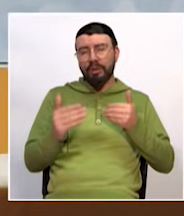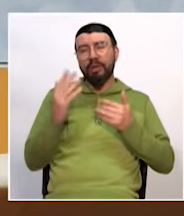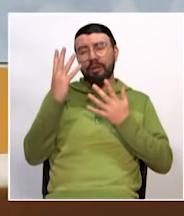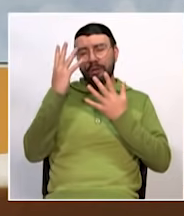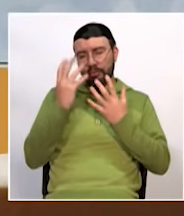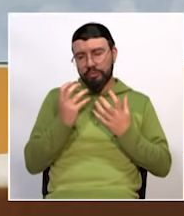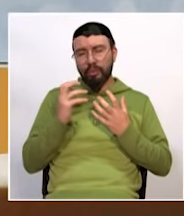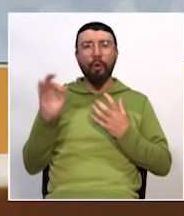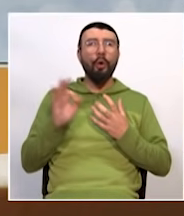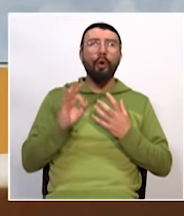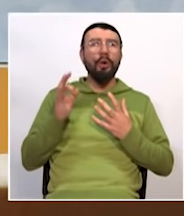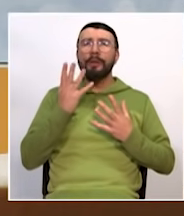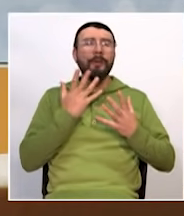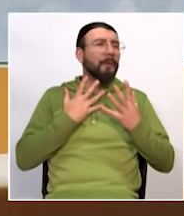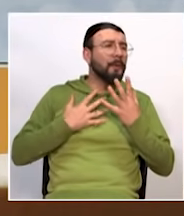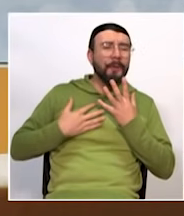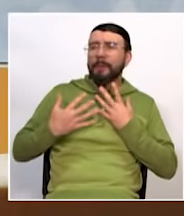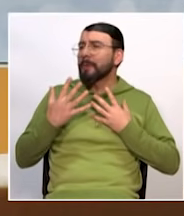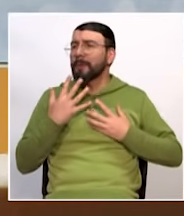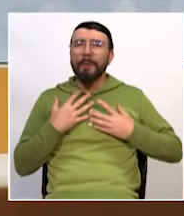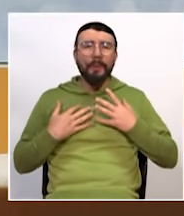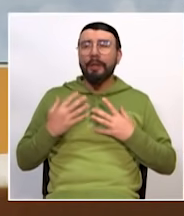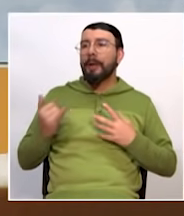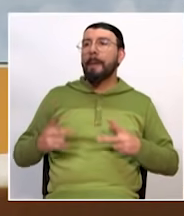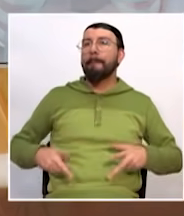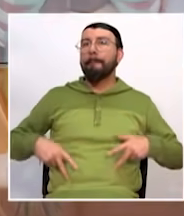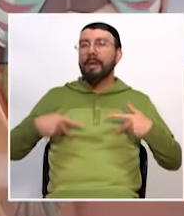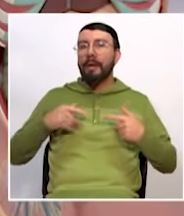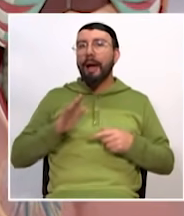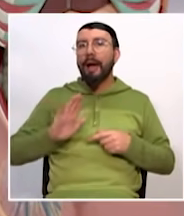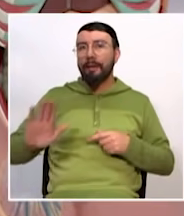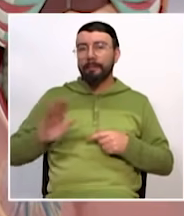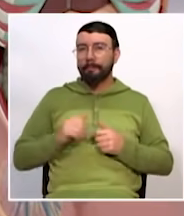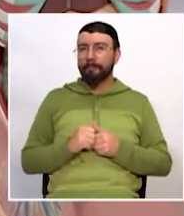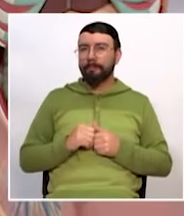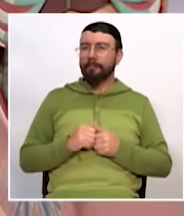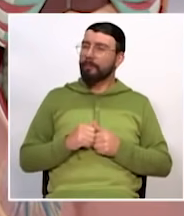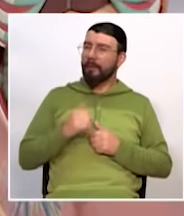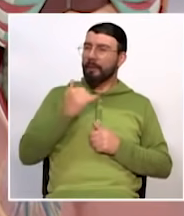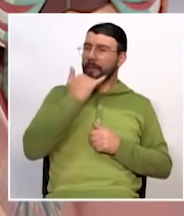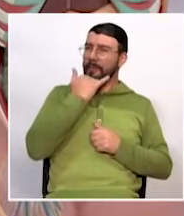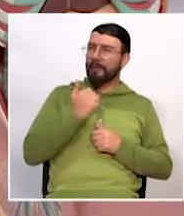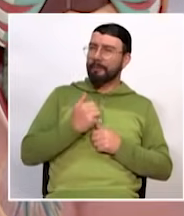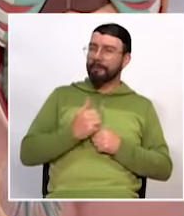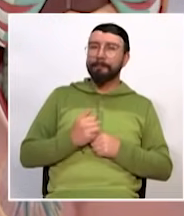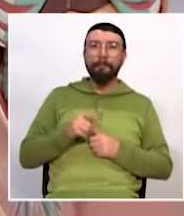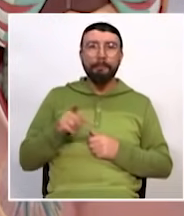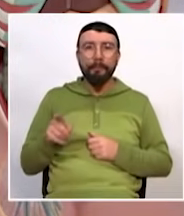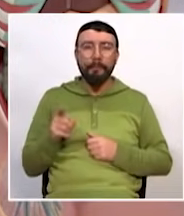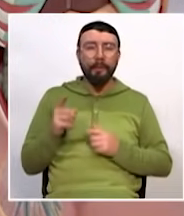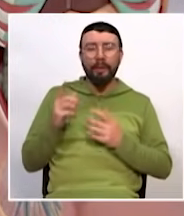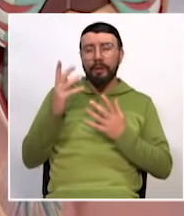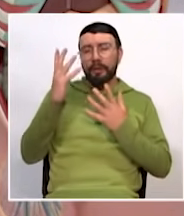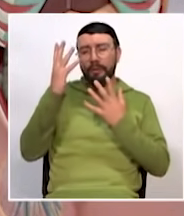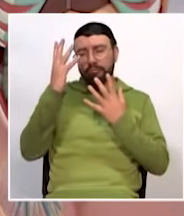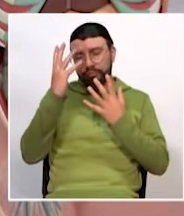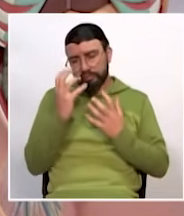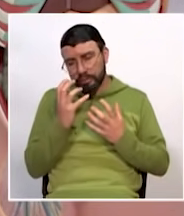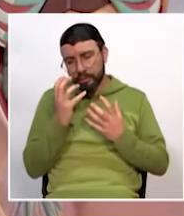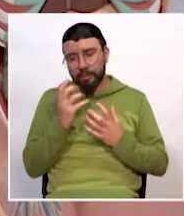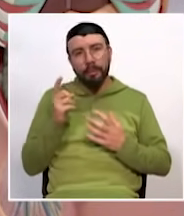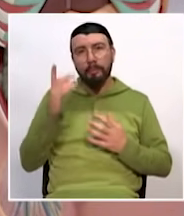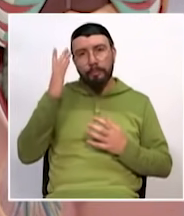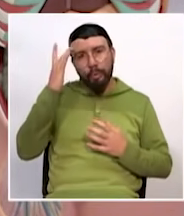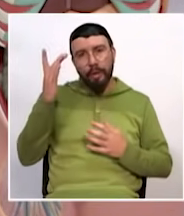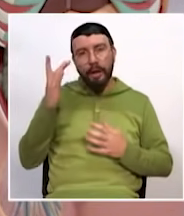vida esto hace que generalmente la depresión comienza a manifestarse por un síntoma muy